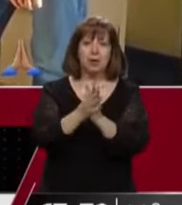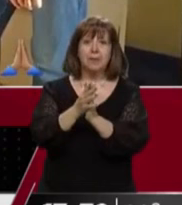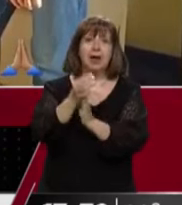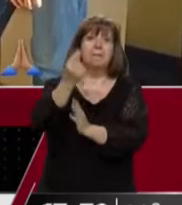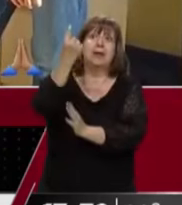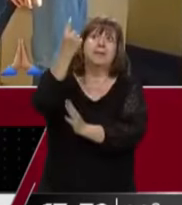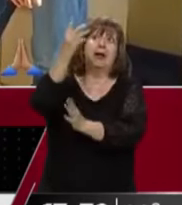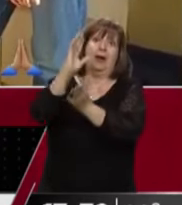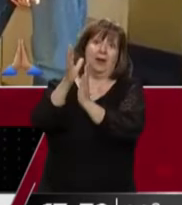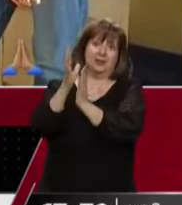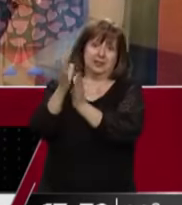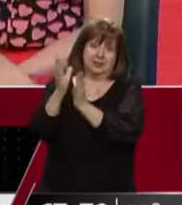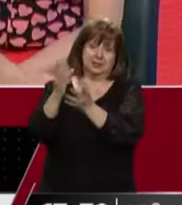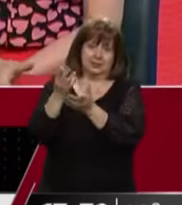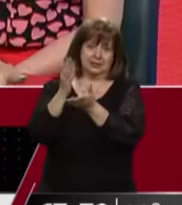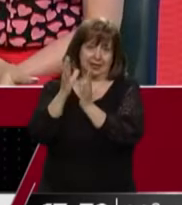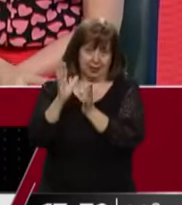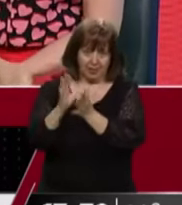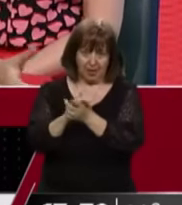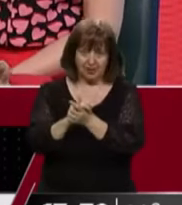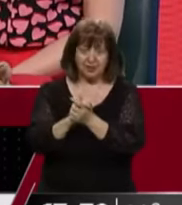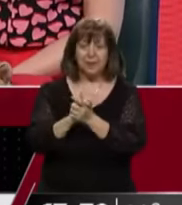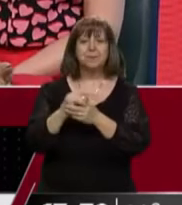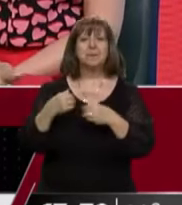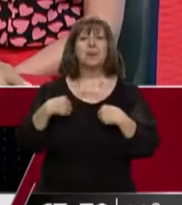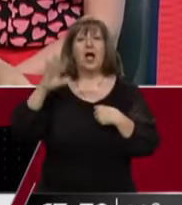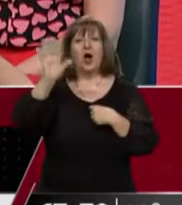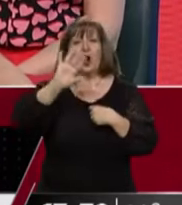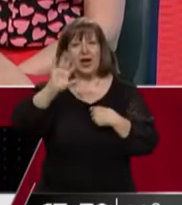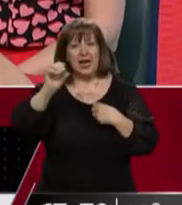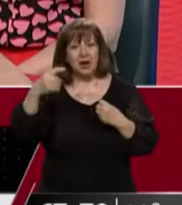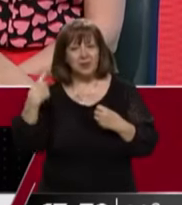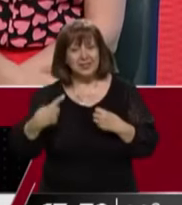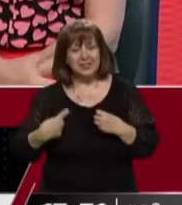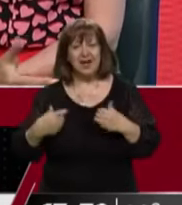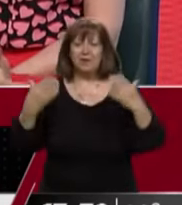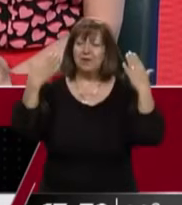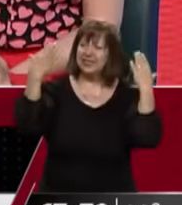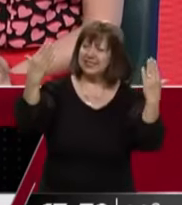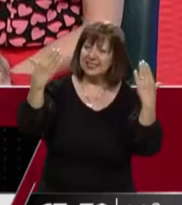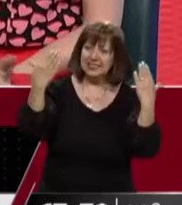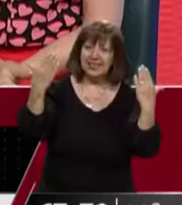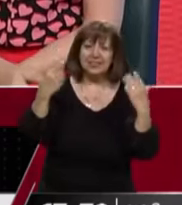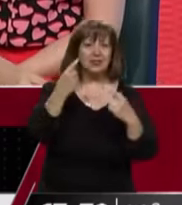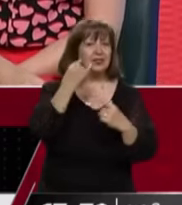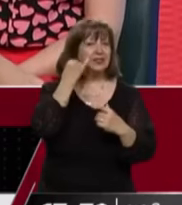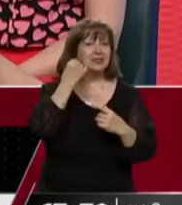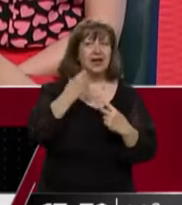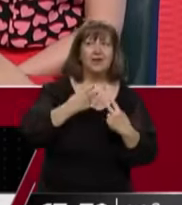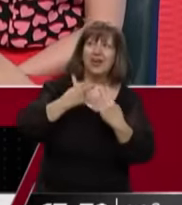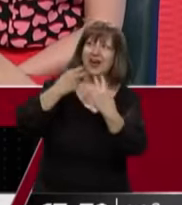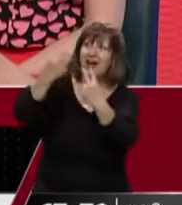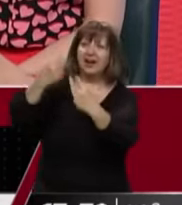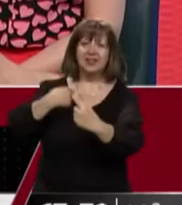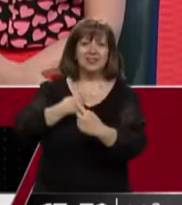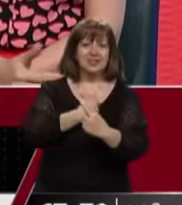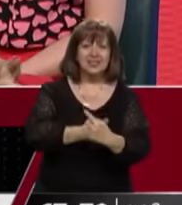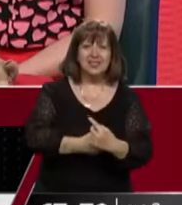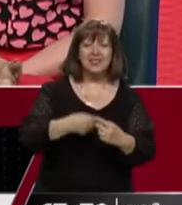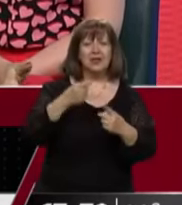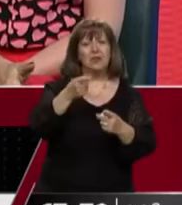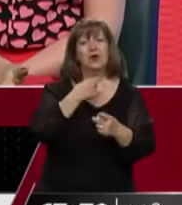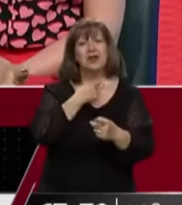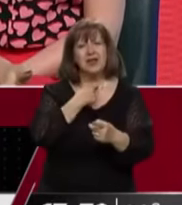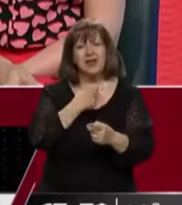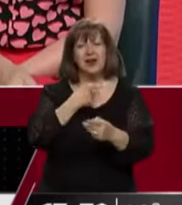Bueno, Manu, bueno, saludarte y felicitarte también porque ya es un gran paso, era lo que estaban ustedes luchando